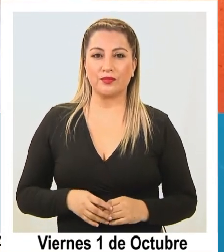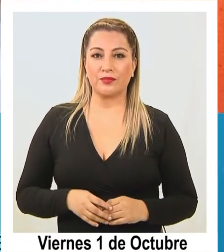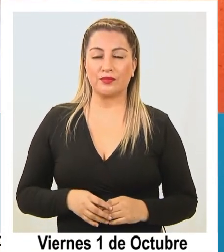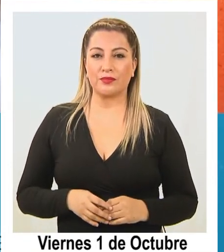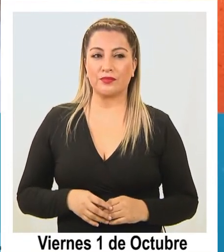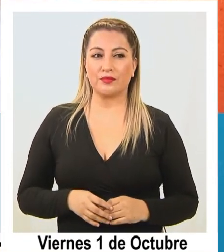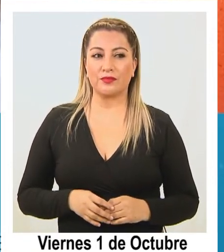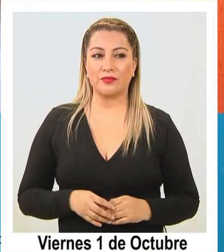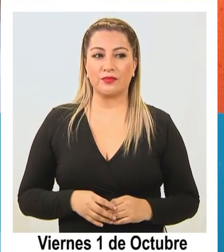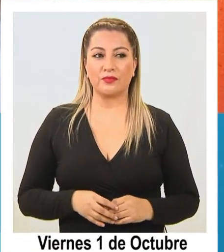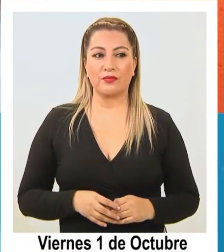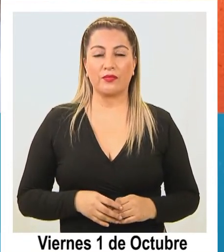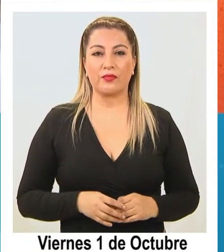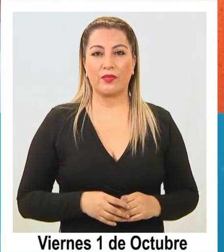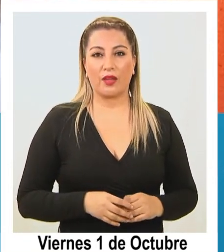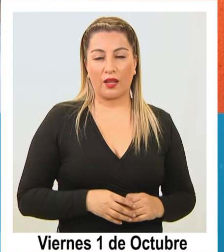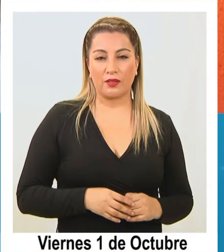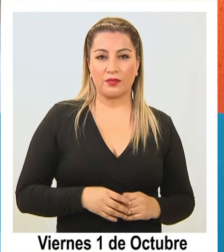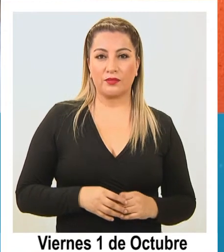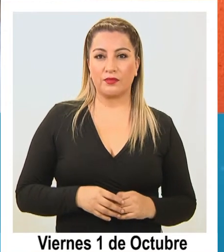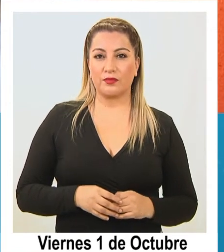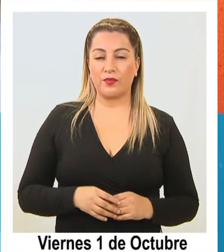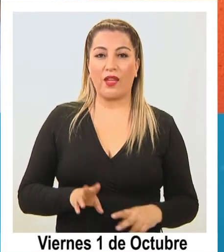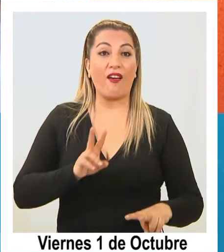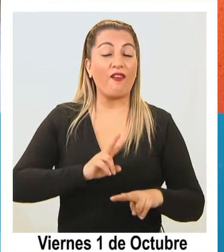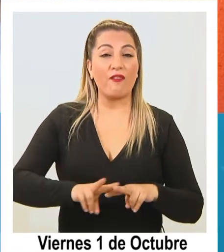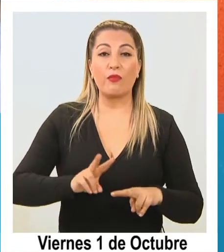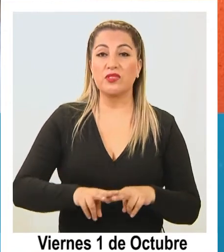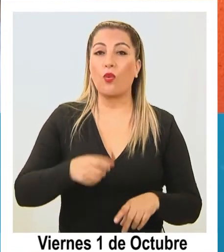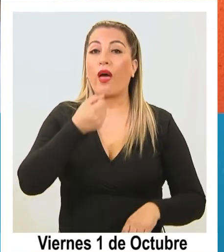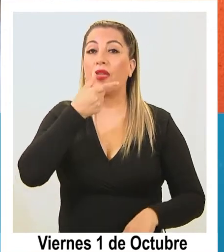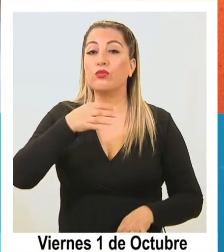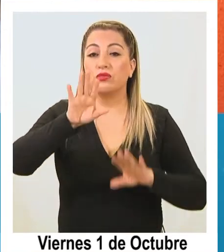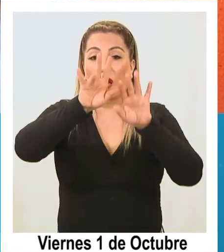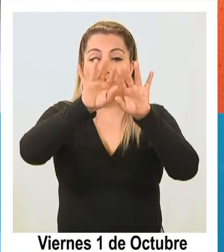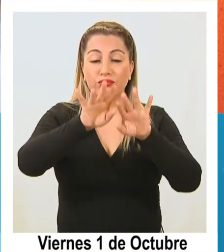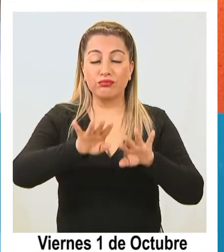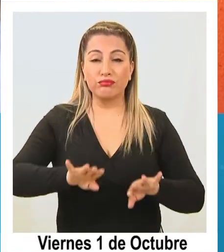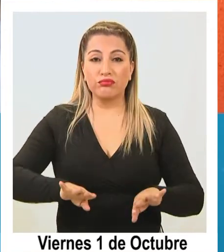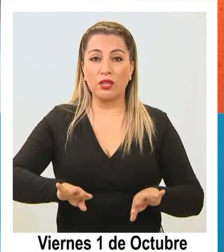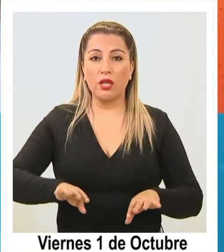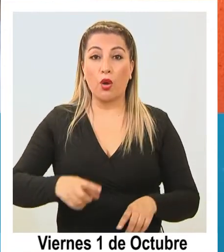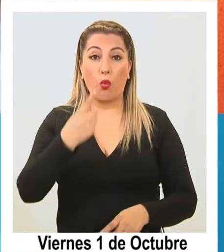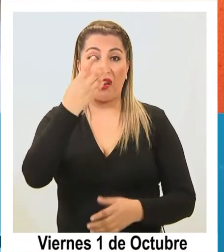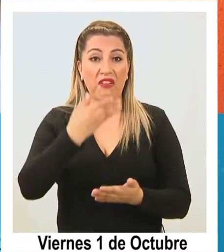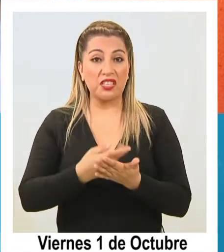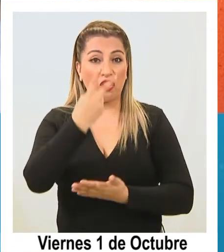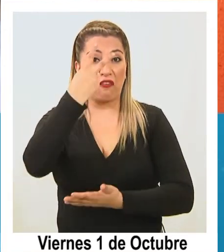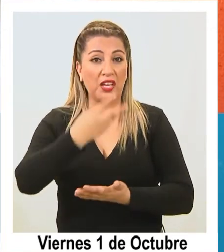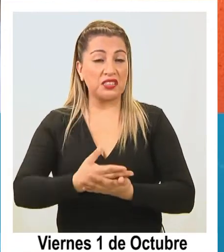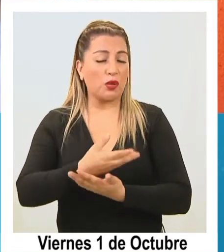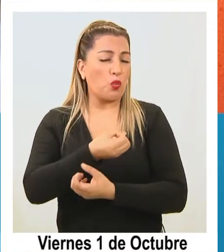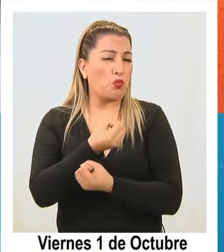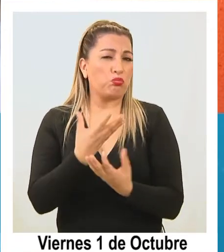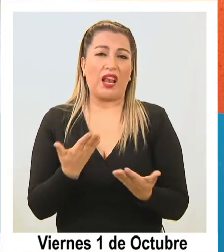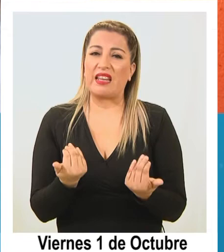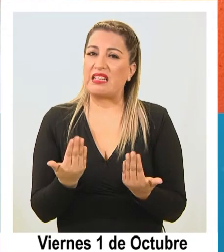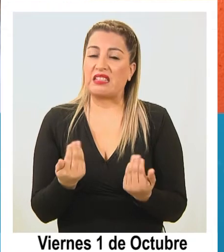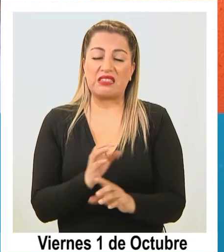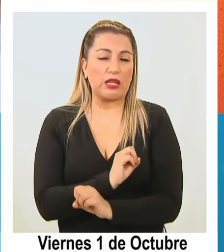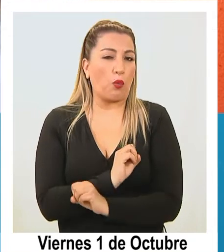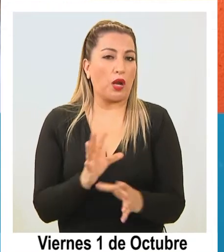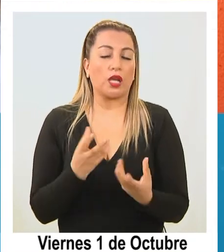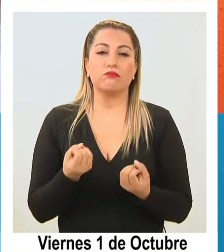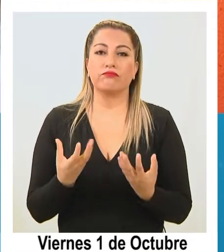no creemos en esa línea, ya pusimos una querella y nos vamos a querellar cuantas veces sea de aquellas personas que